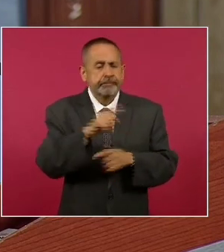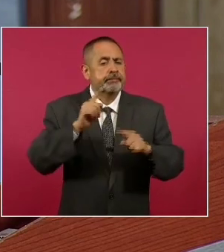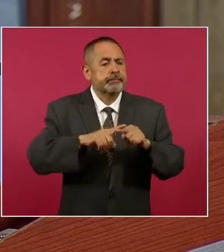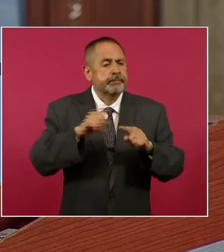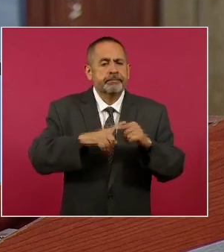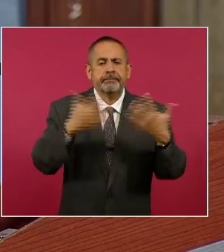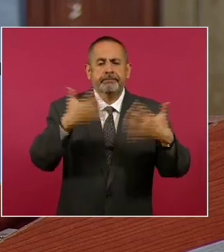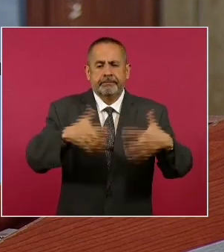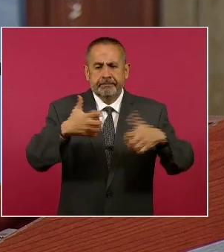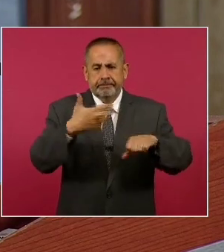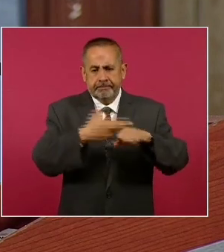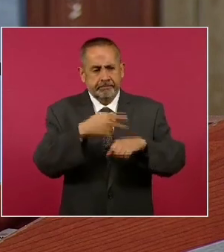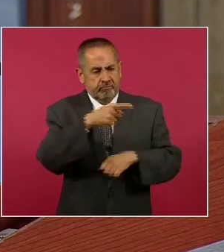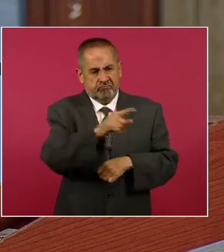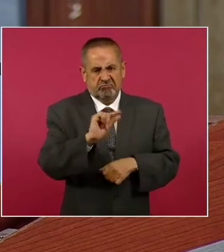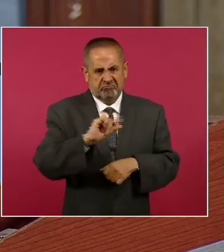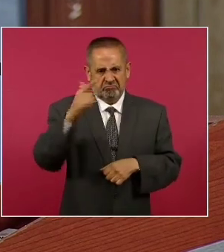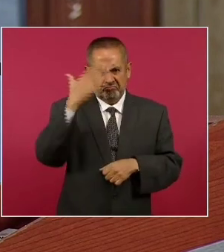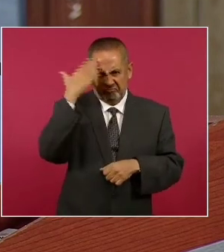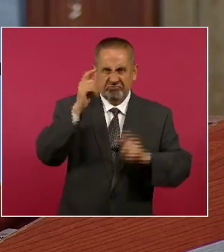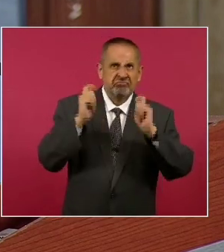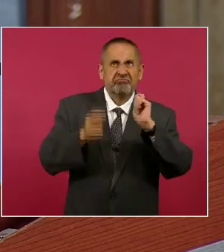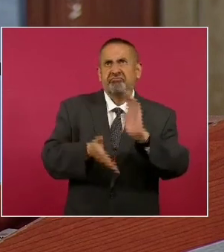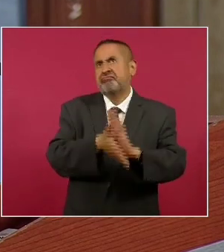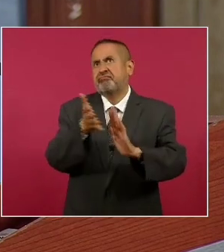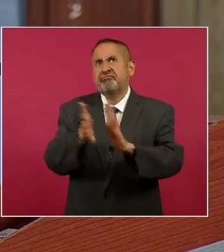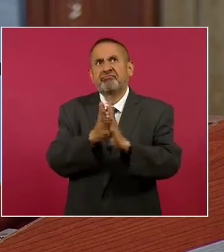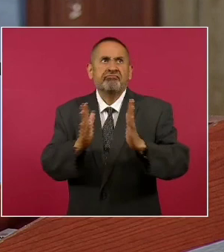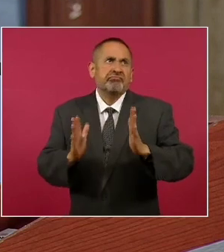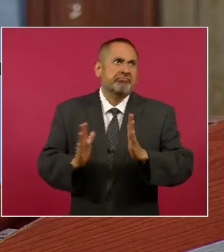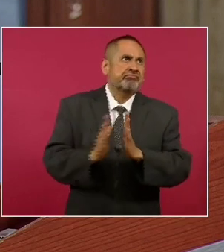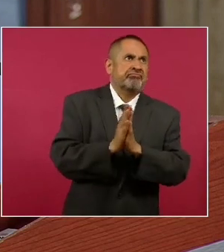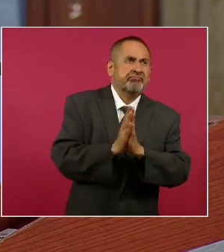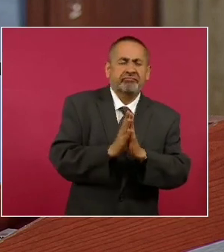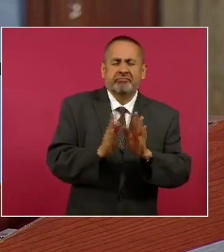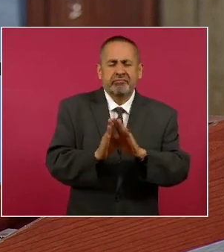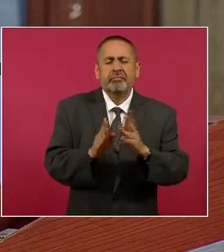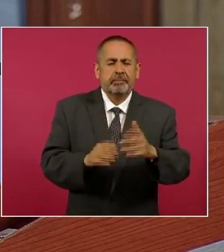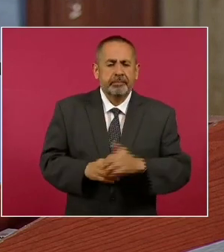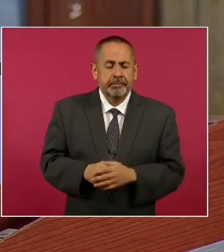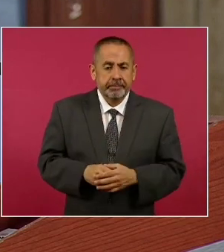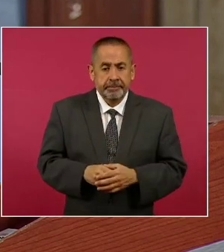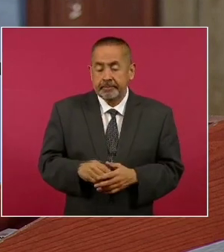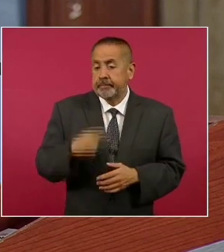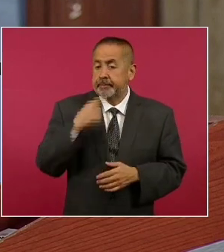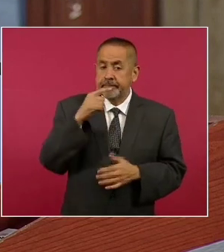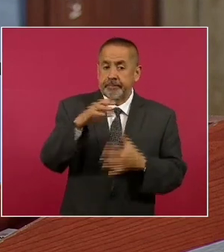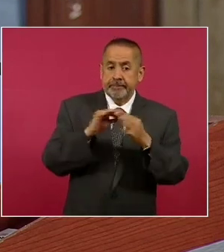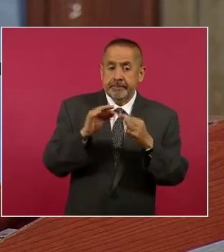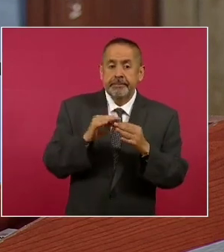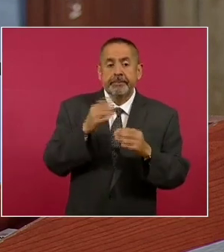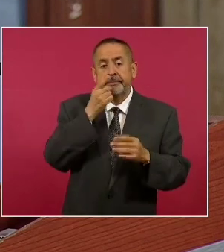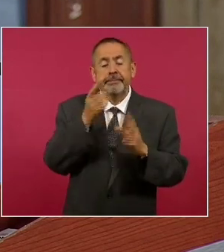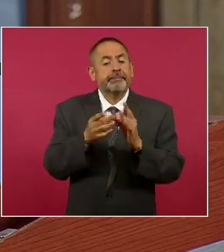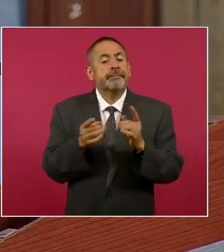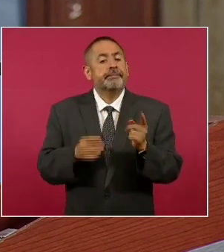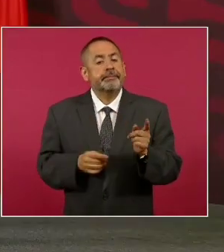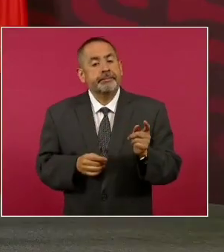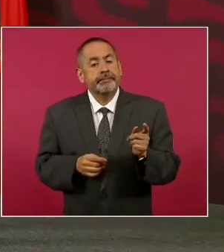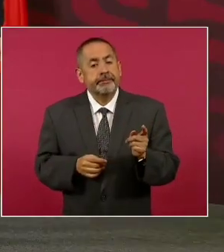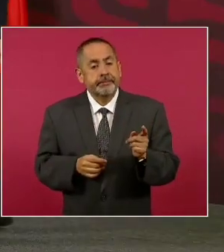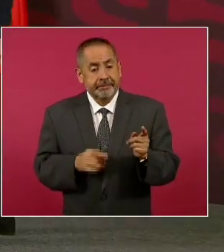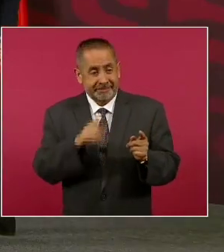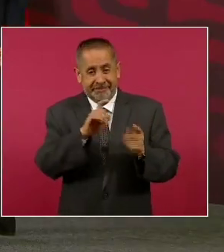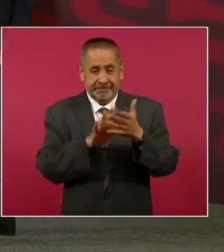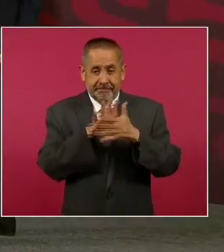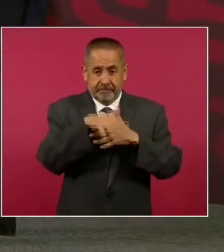la empresa especializada en esto. El proyecto de reparación considera que bajo ninguna circunstancia la